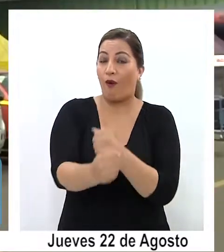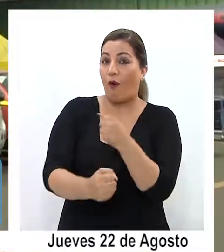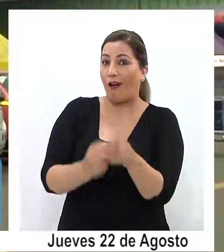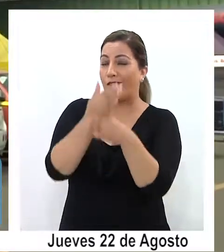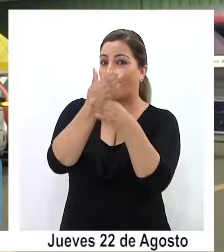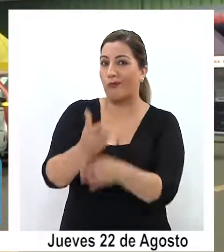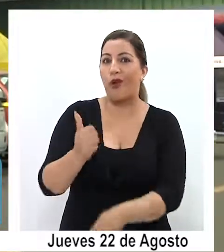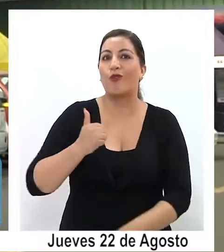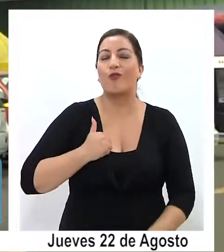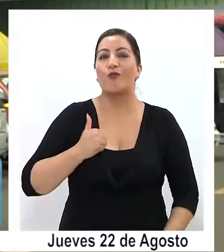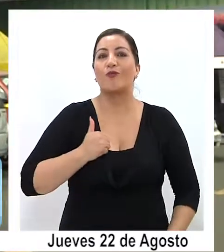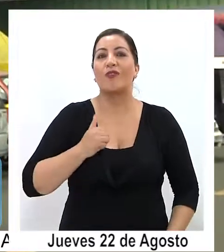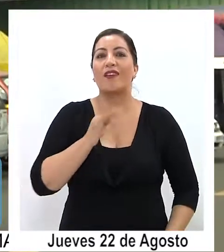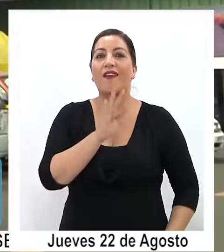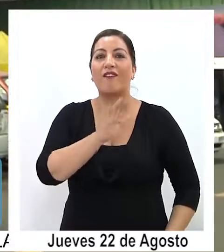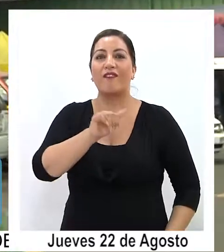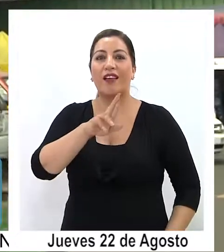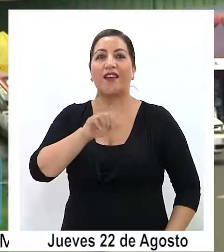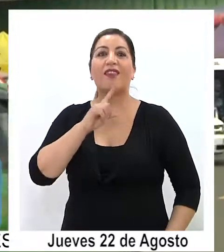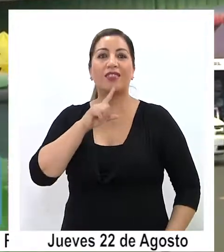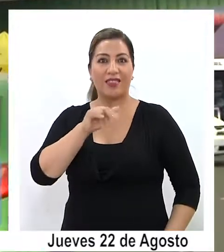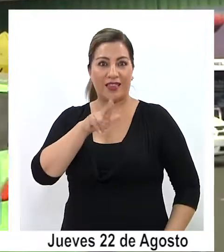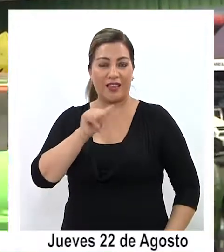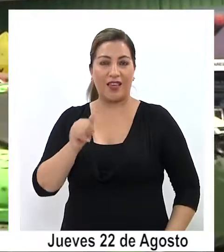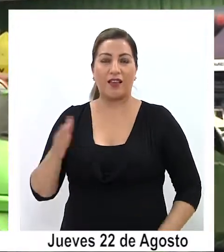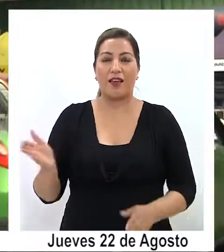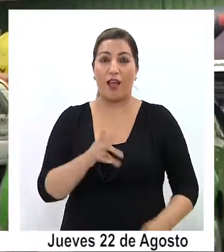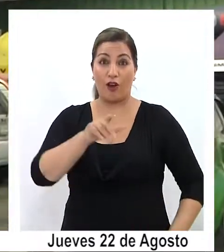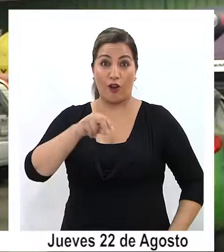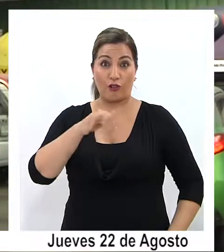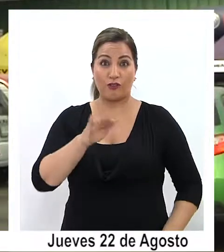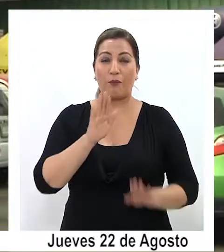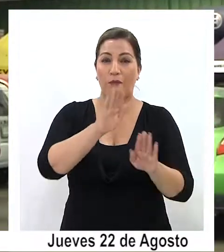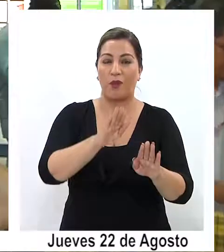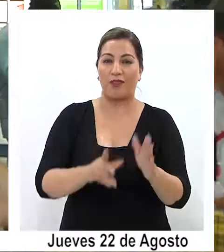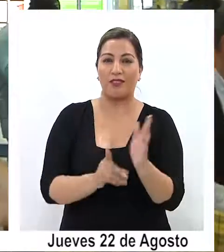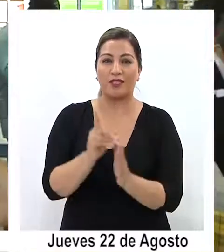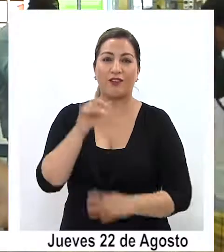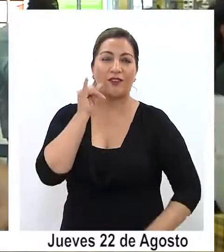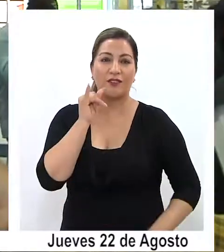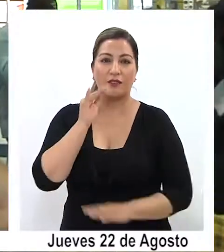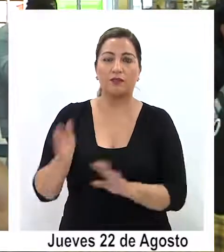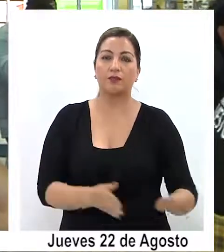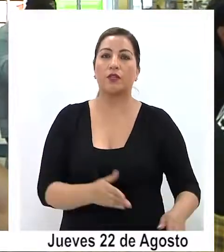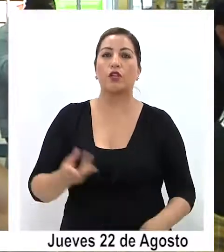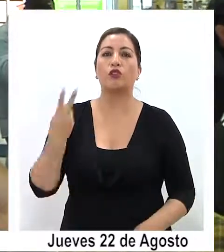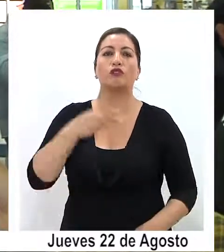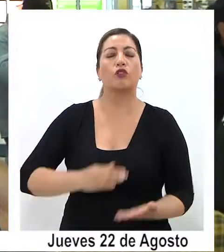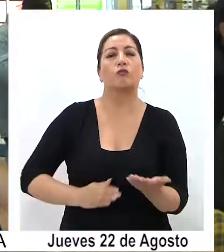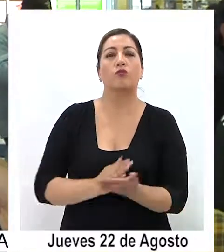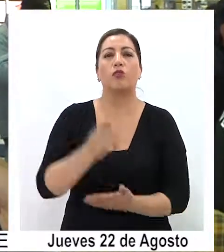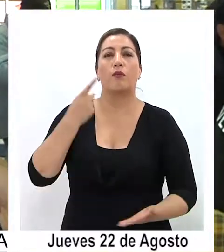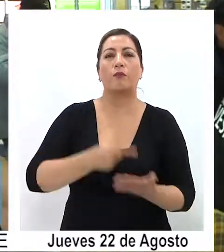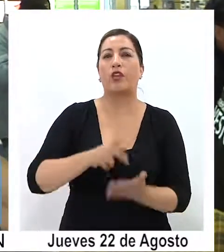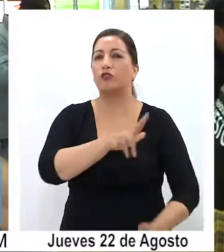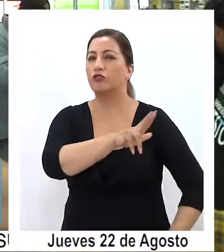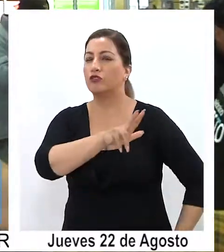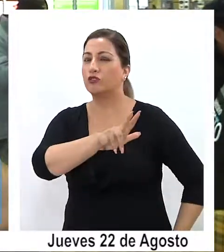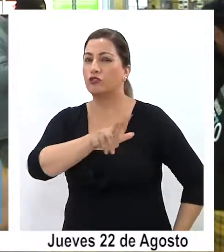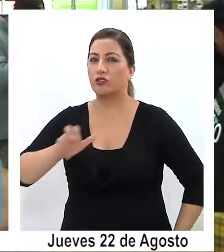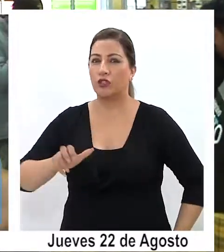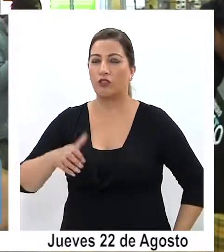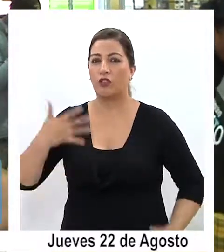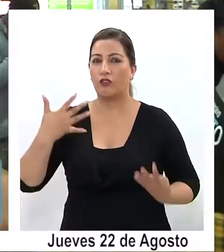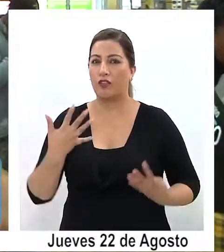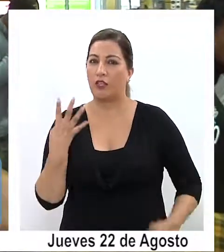los que cumple Ferretería Alonza aportando al desarrollo de la región. La Ferretería partió en el año 1894 en